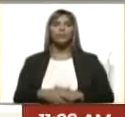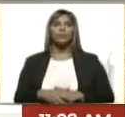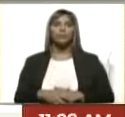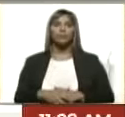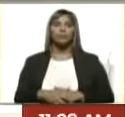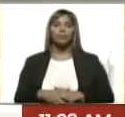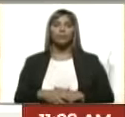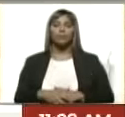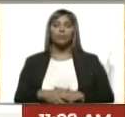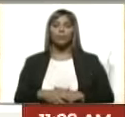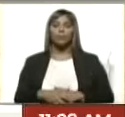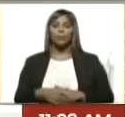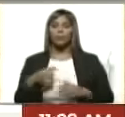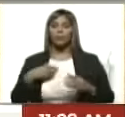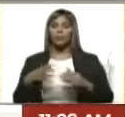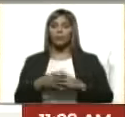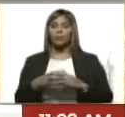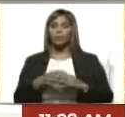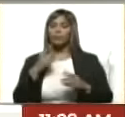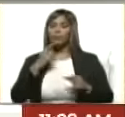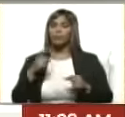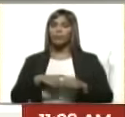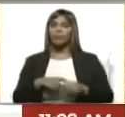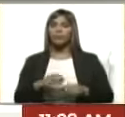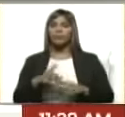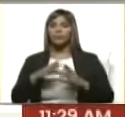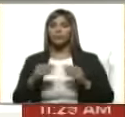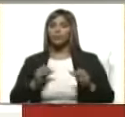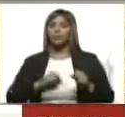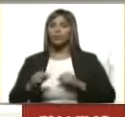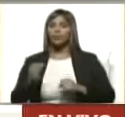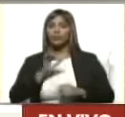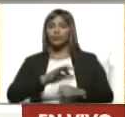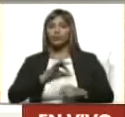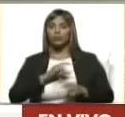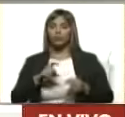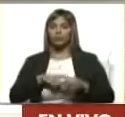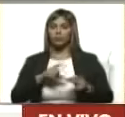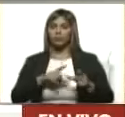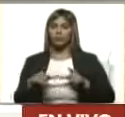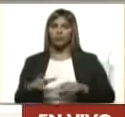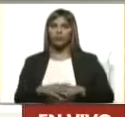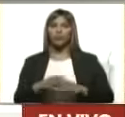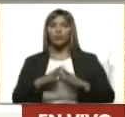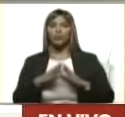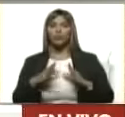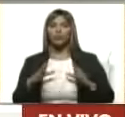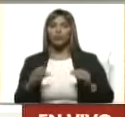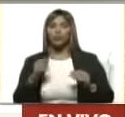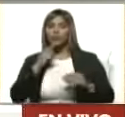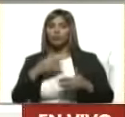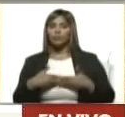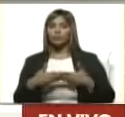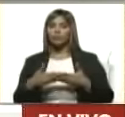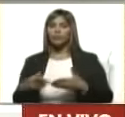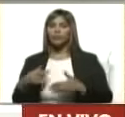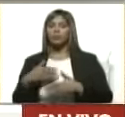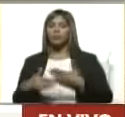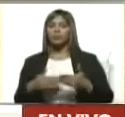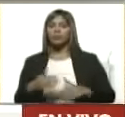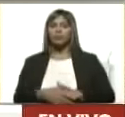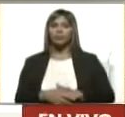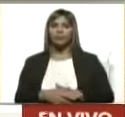Todos los partidos del Gran Polo Patriótico incorporados, todos los movimientos sociales incorporados, todos aportando su granito de